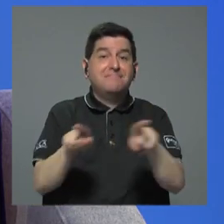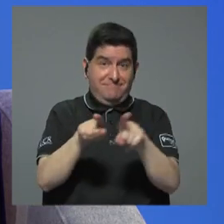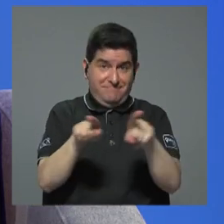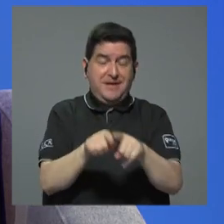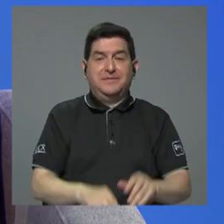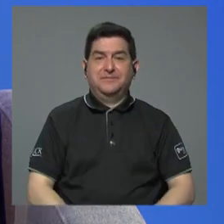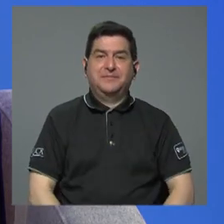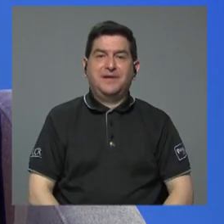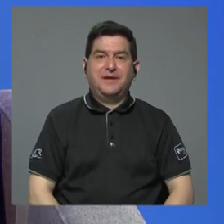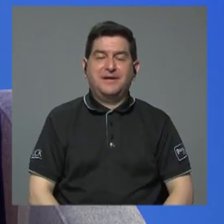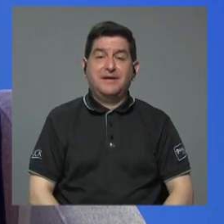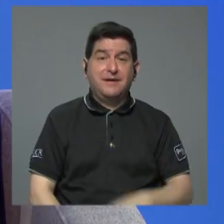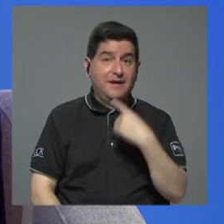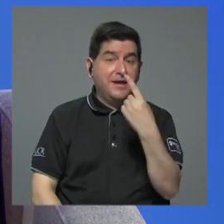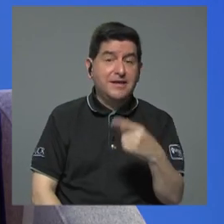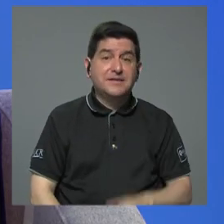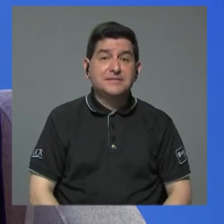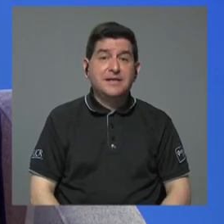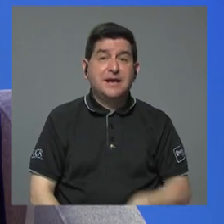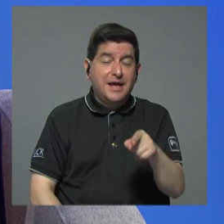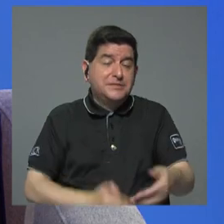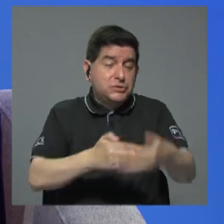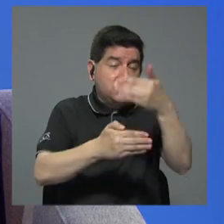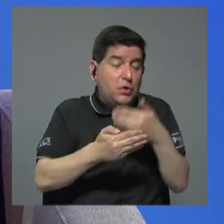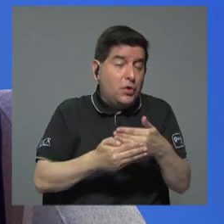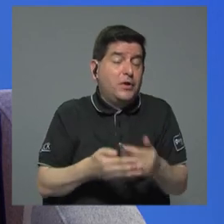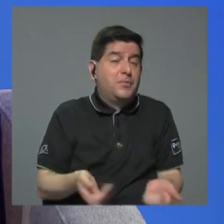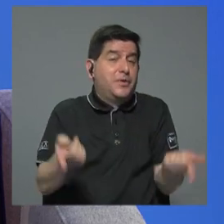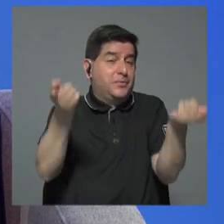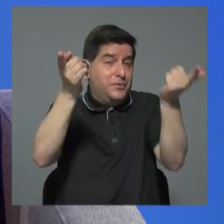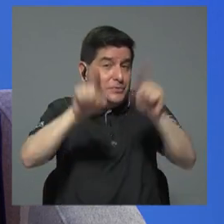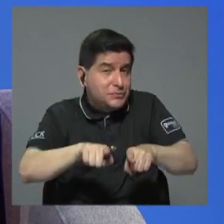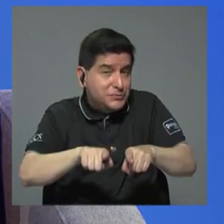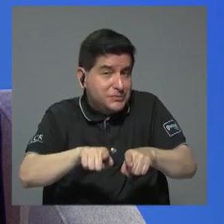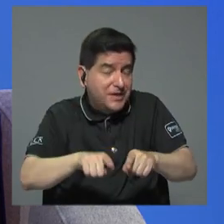Y les anunciamos que este es el preámbulo de lo que va a ser